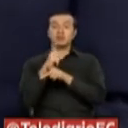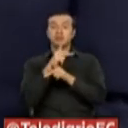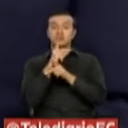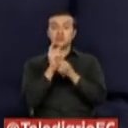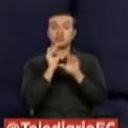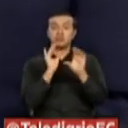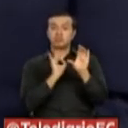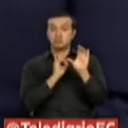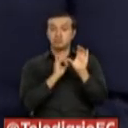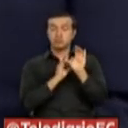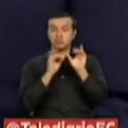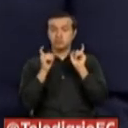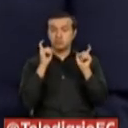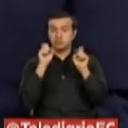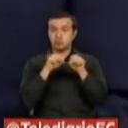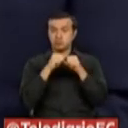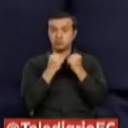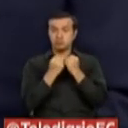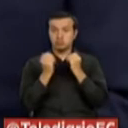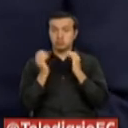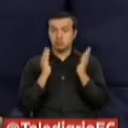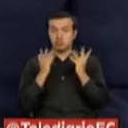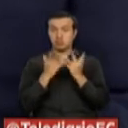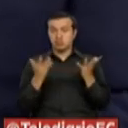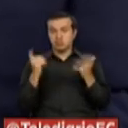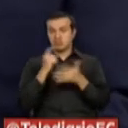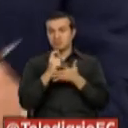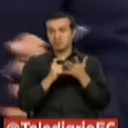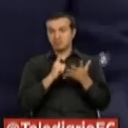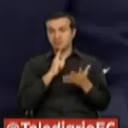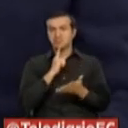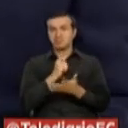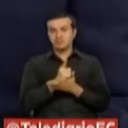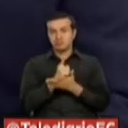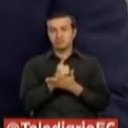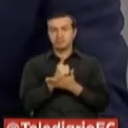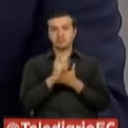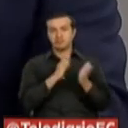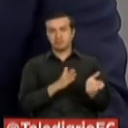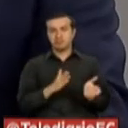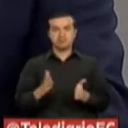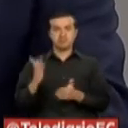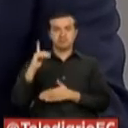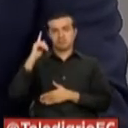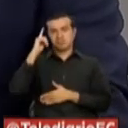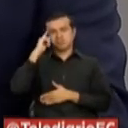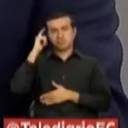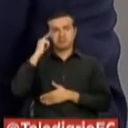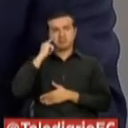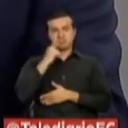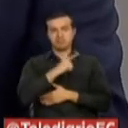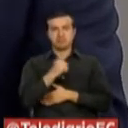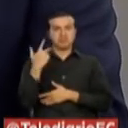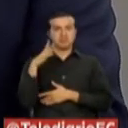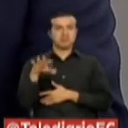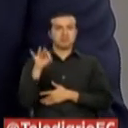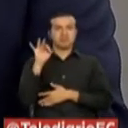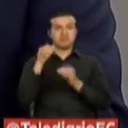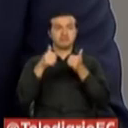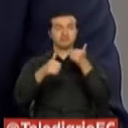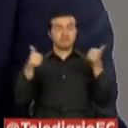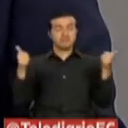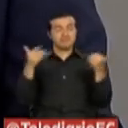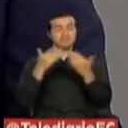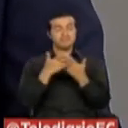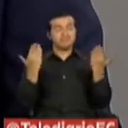de Participación Ciudadana y Control Social de Transición debe hacer en varios organismos de Estado que dependen de la designación de sus